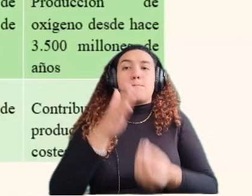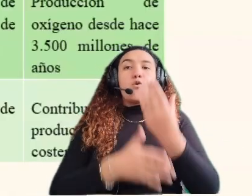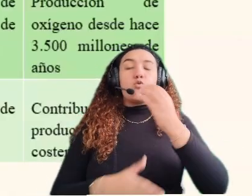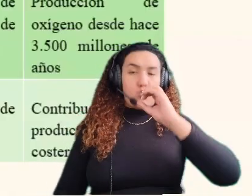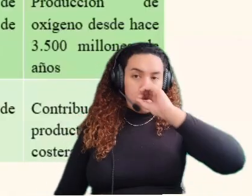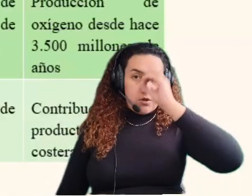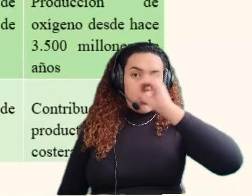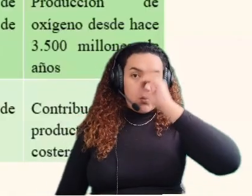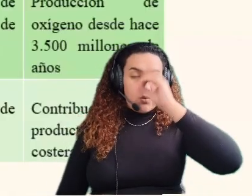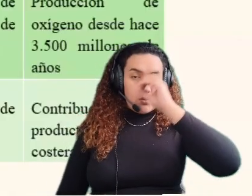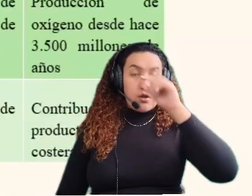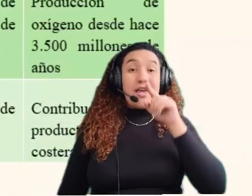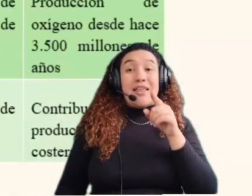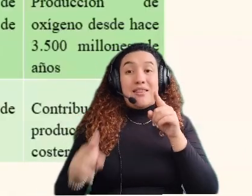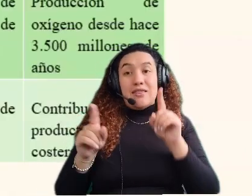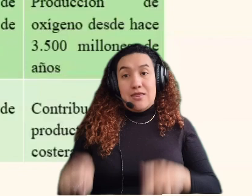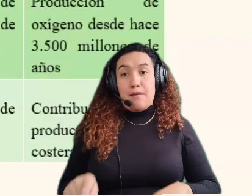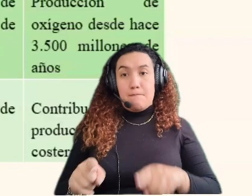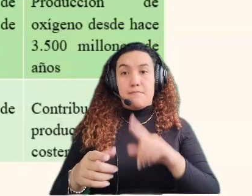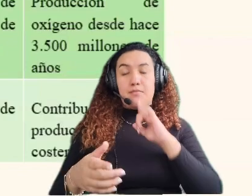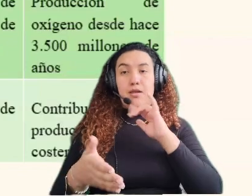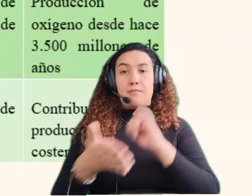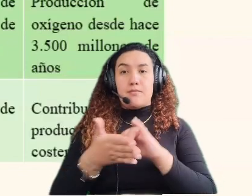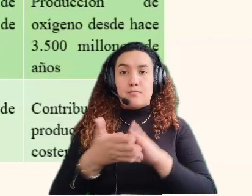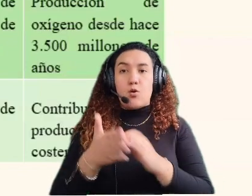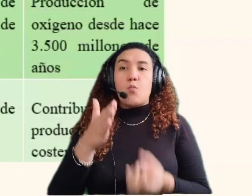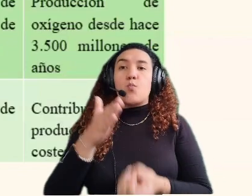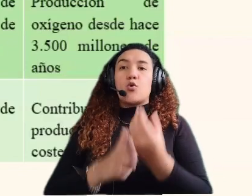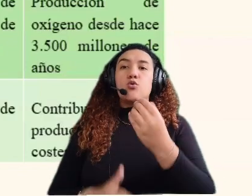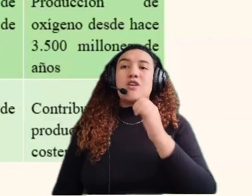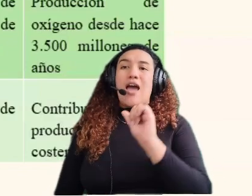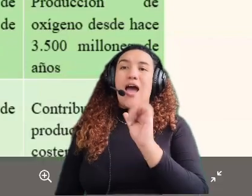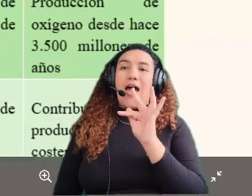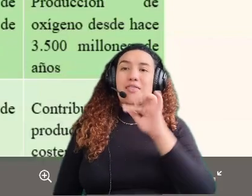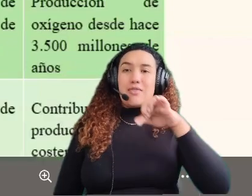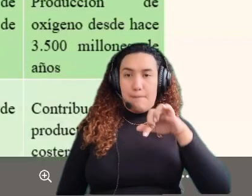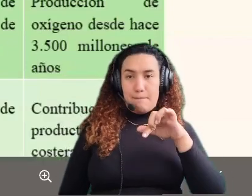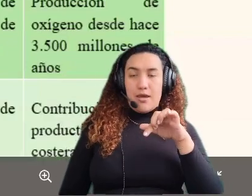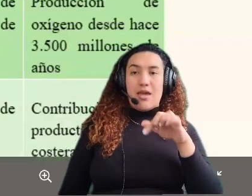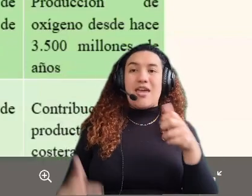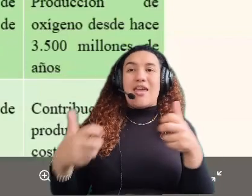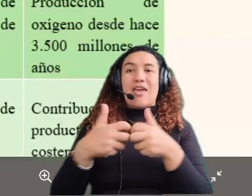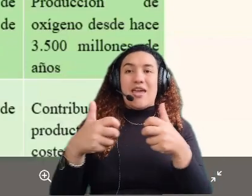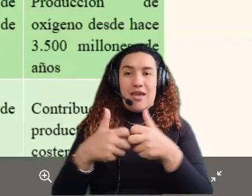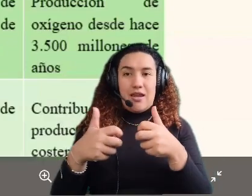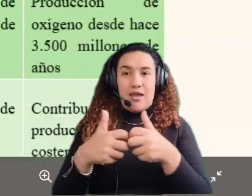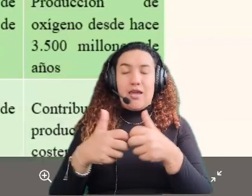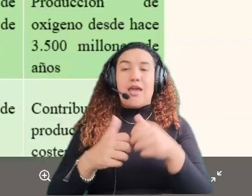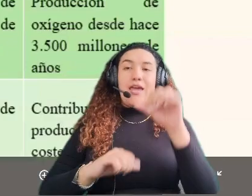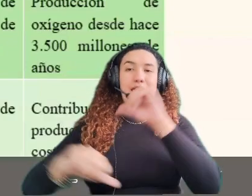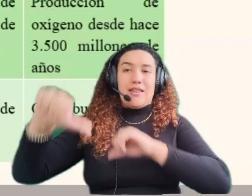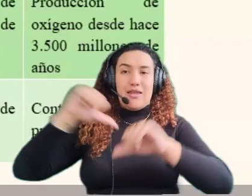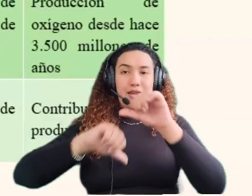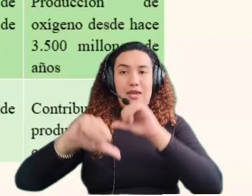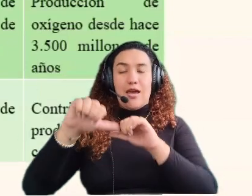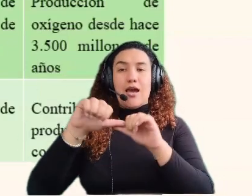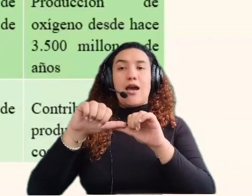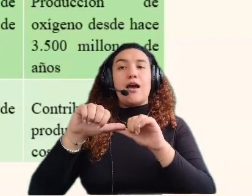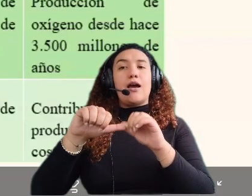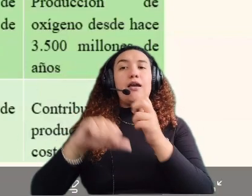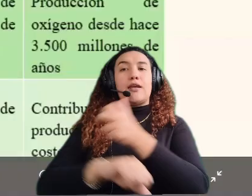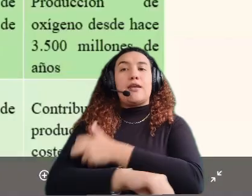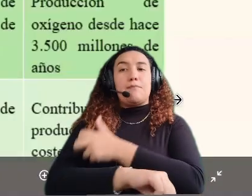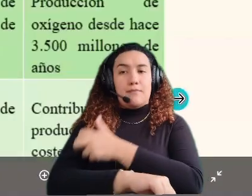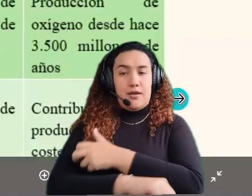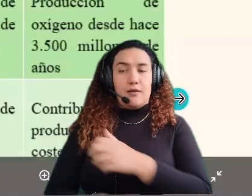oxígeno como subproducto a la atmósfera y también genera ATP, energía química, y NADPH,